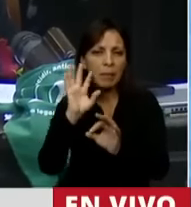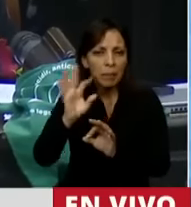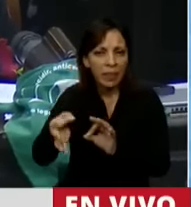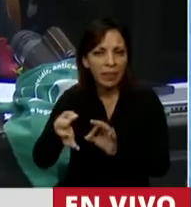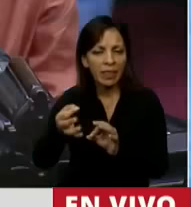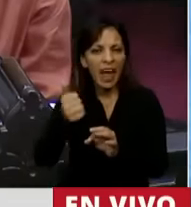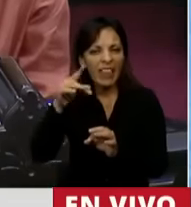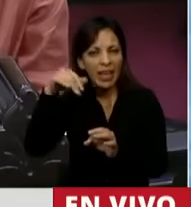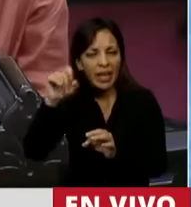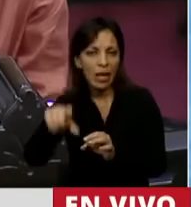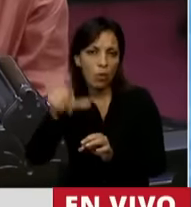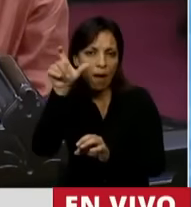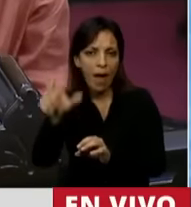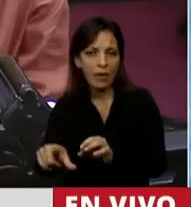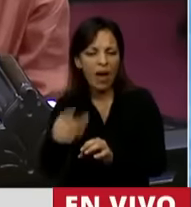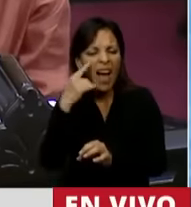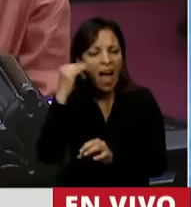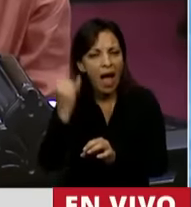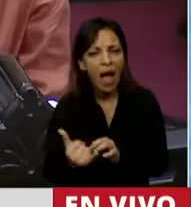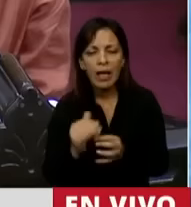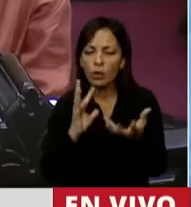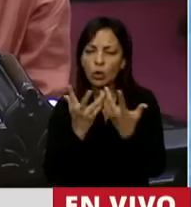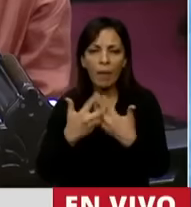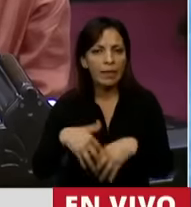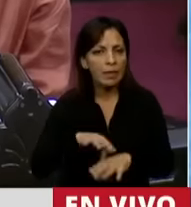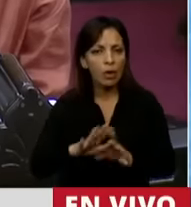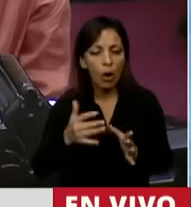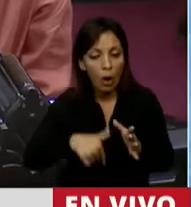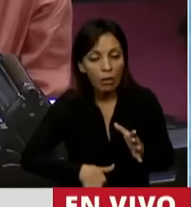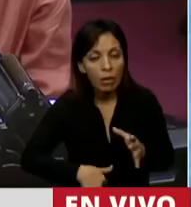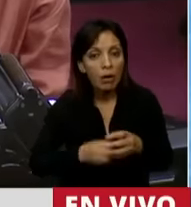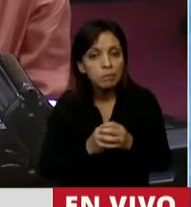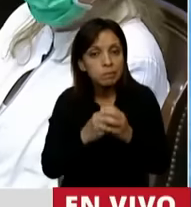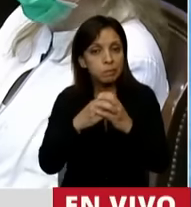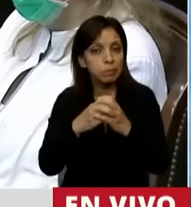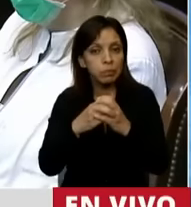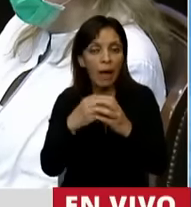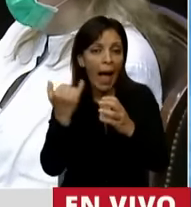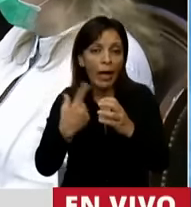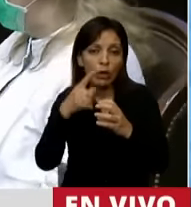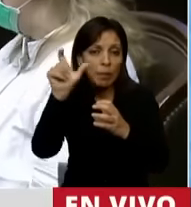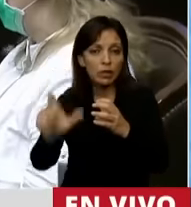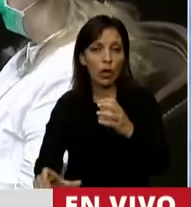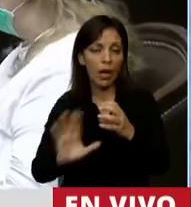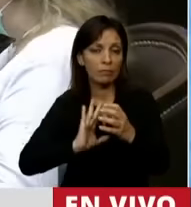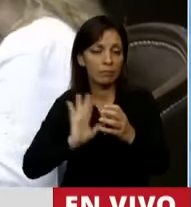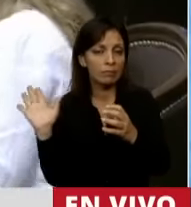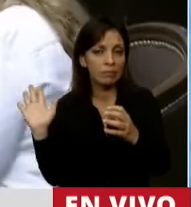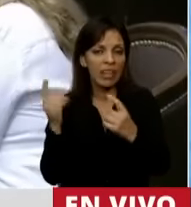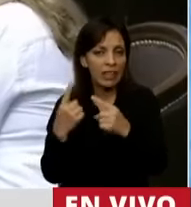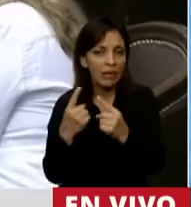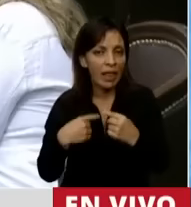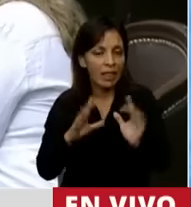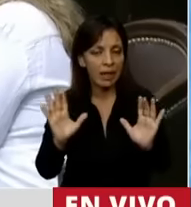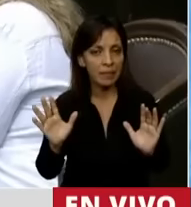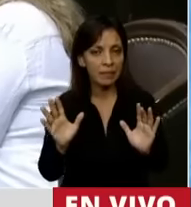evidencia que desde el momento de la concepción hay allí una vida humana nueva, un nuevo ser. Tanto es así que